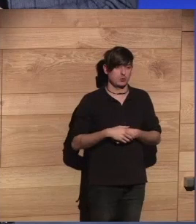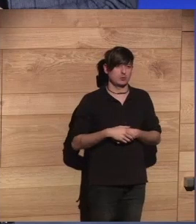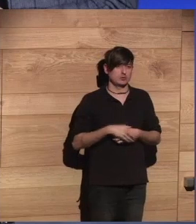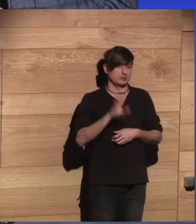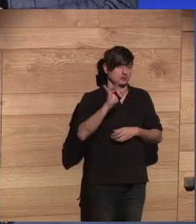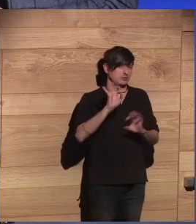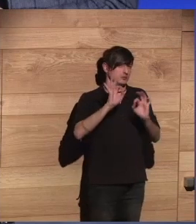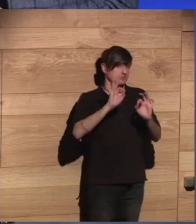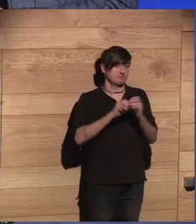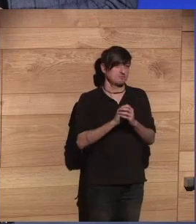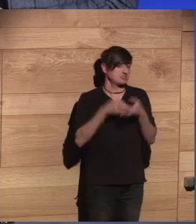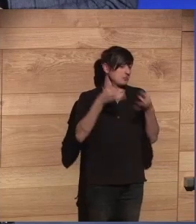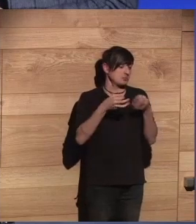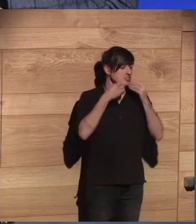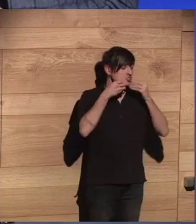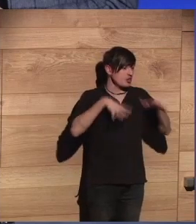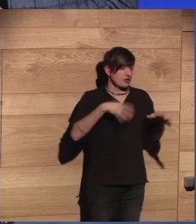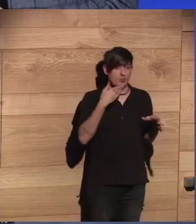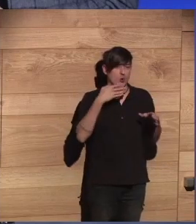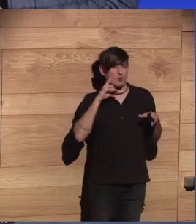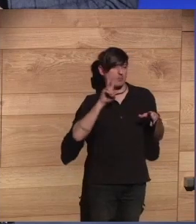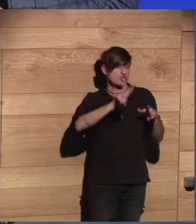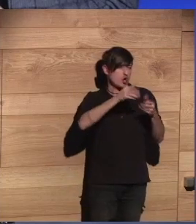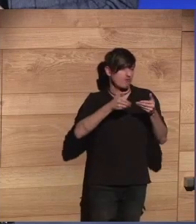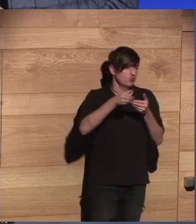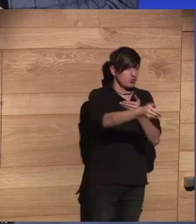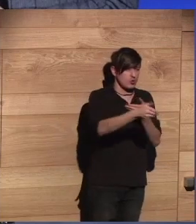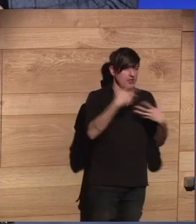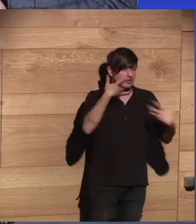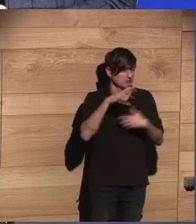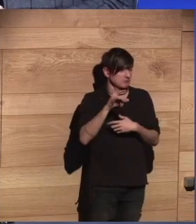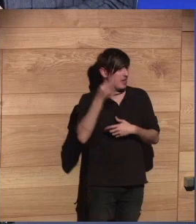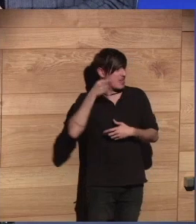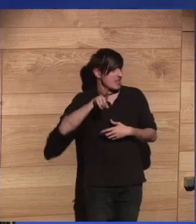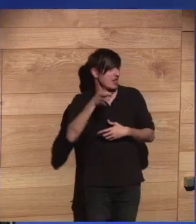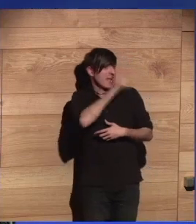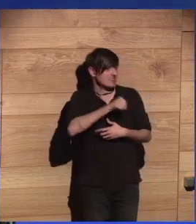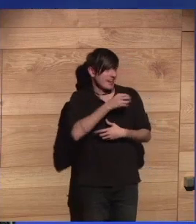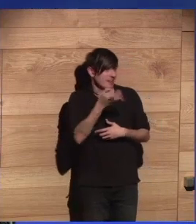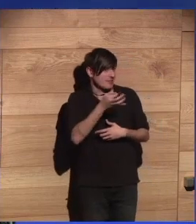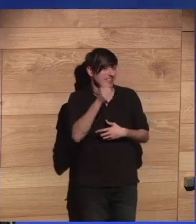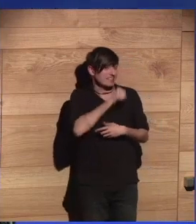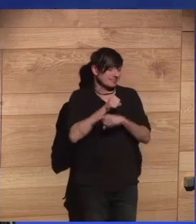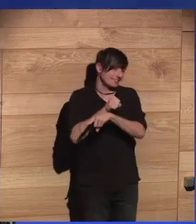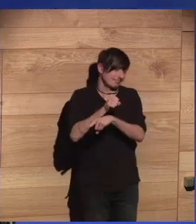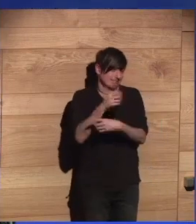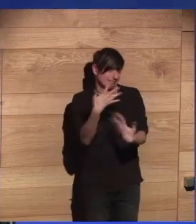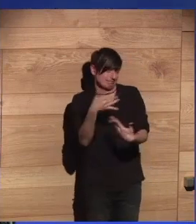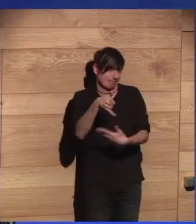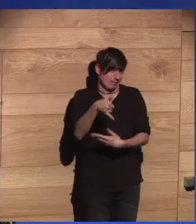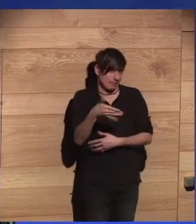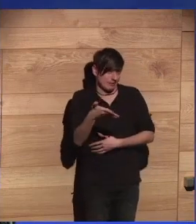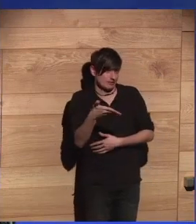esa es siempre la historia de los visionarios, ¿no? La historia de la además, ella se exponía mucho porque tenía que cantar, que no era su lado fuerte, y que se